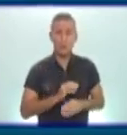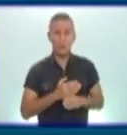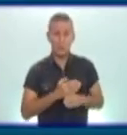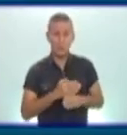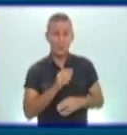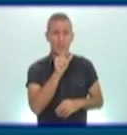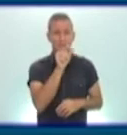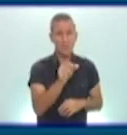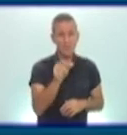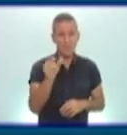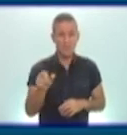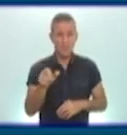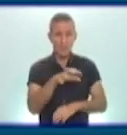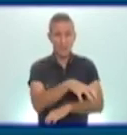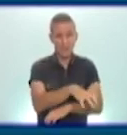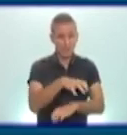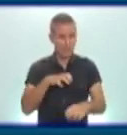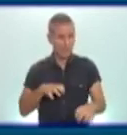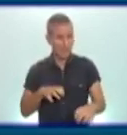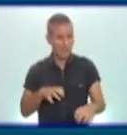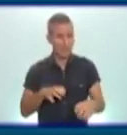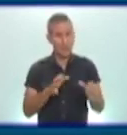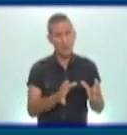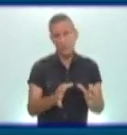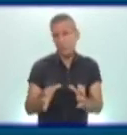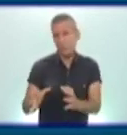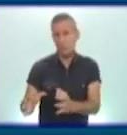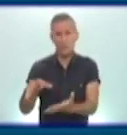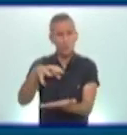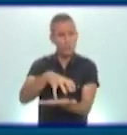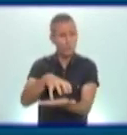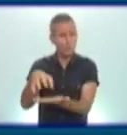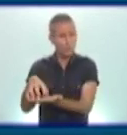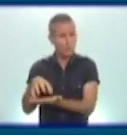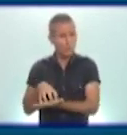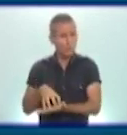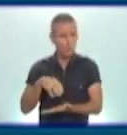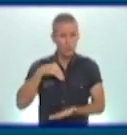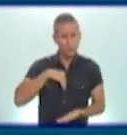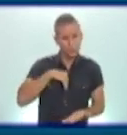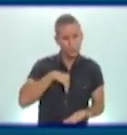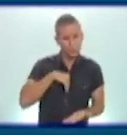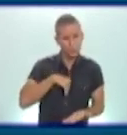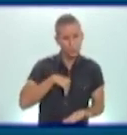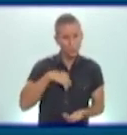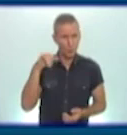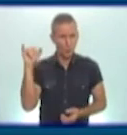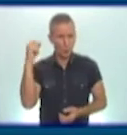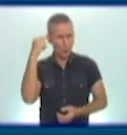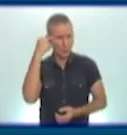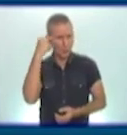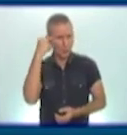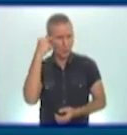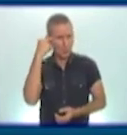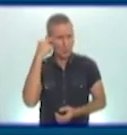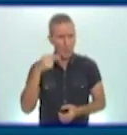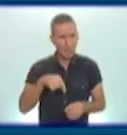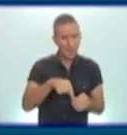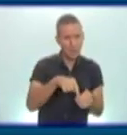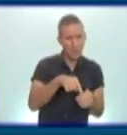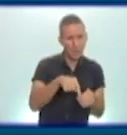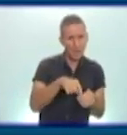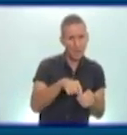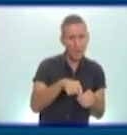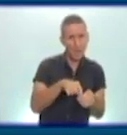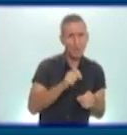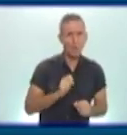personas, animales, cosas, lugares, sentimientos o ideas. Es el núcleo del